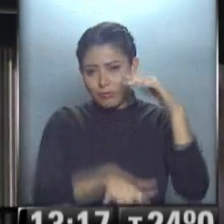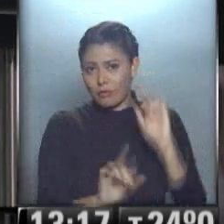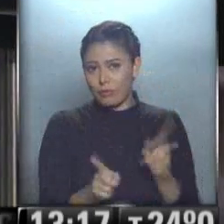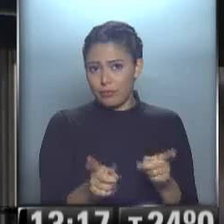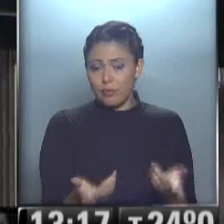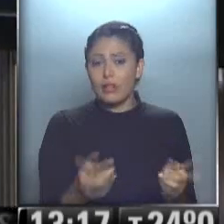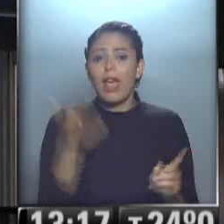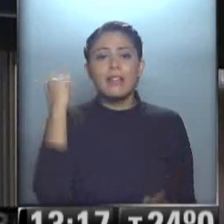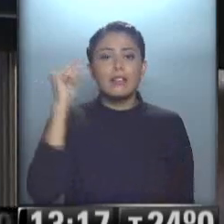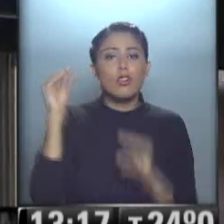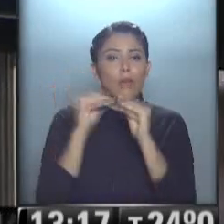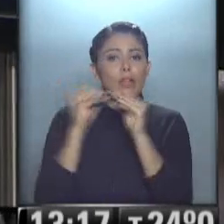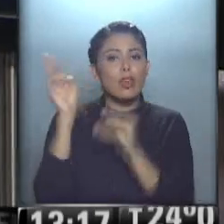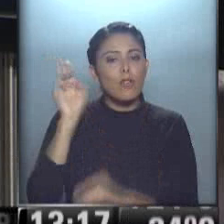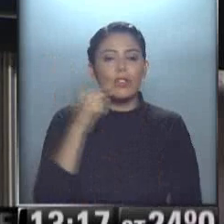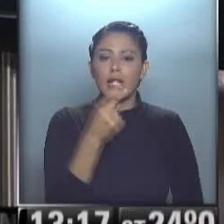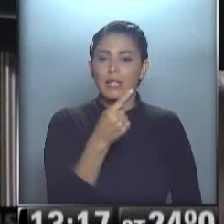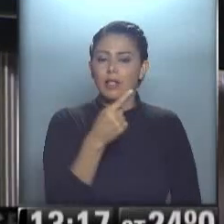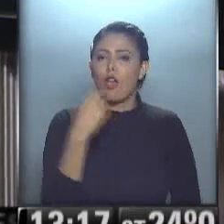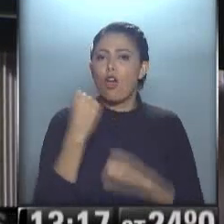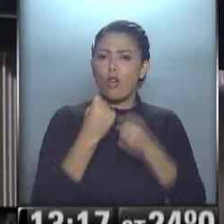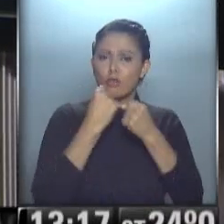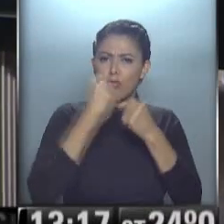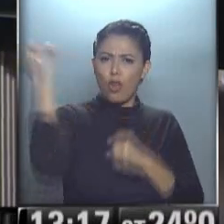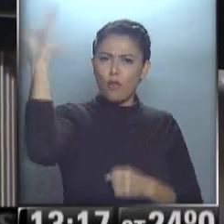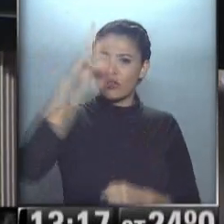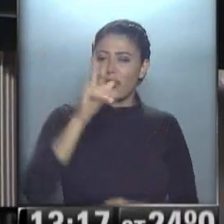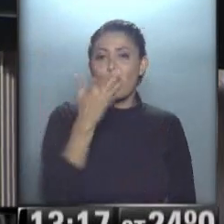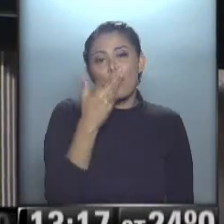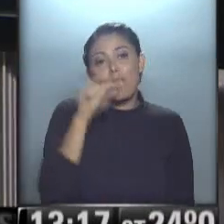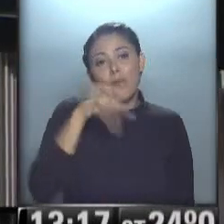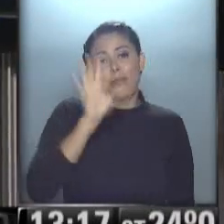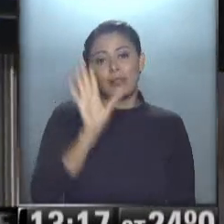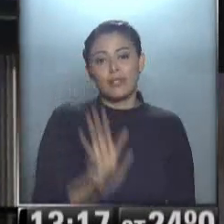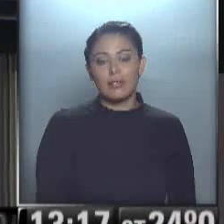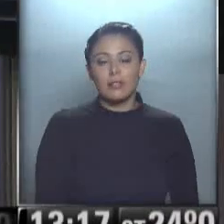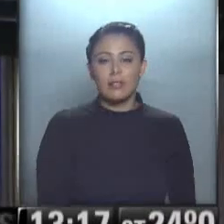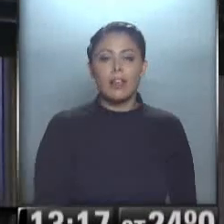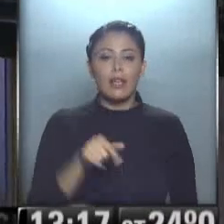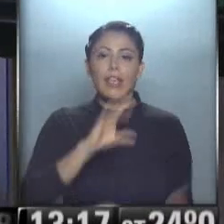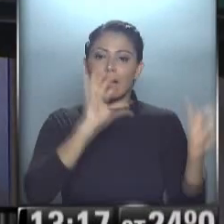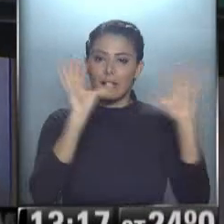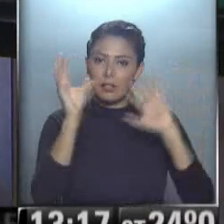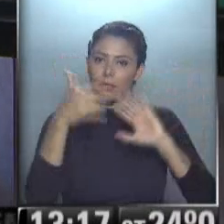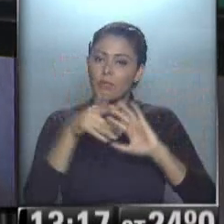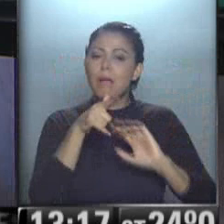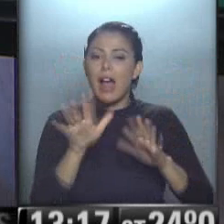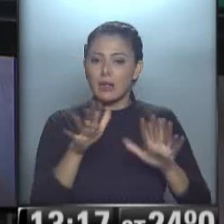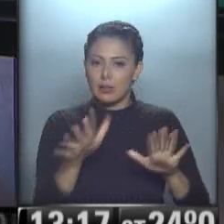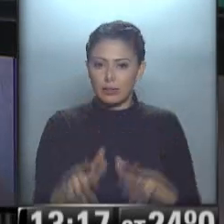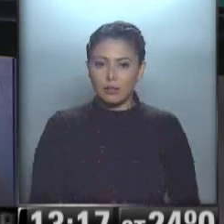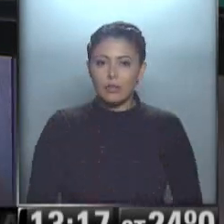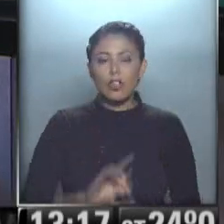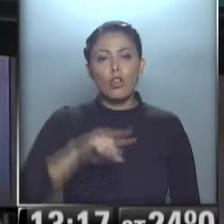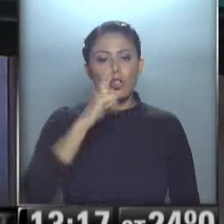hace un rato nuestro compañero Roberto, no llega con la fuerza con la que nos gustaría que llegara. Y las condiciones van a ser muy similares en